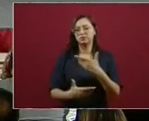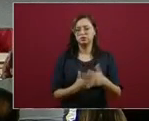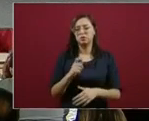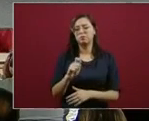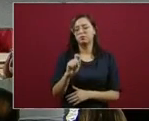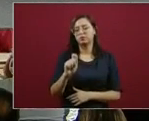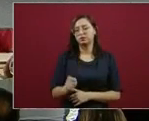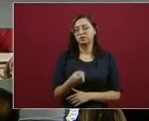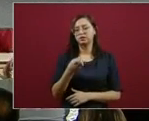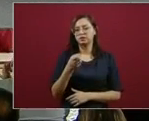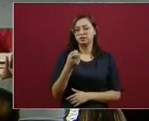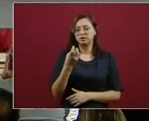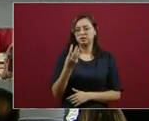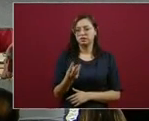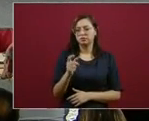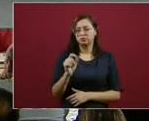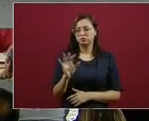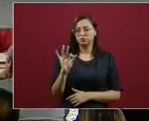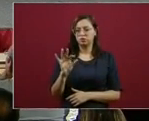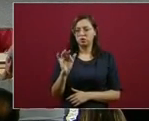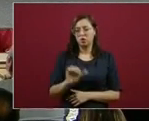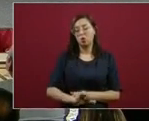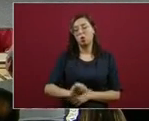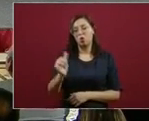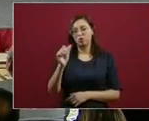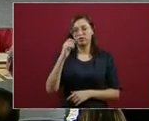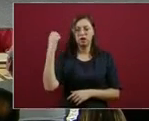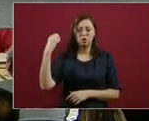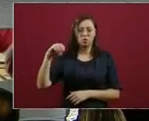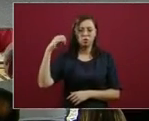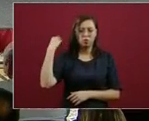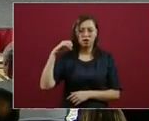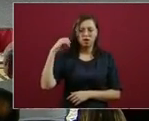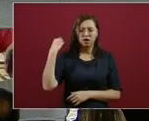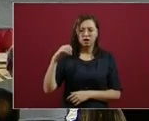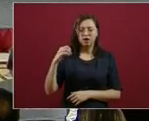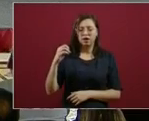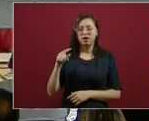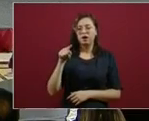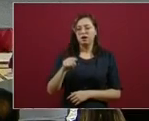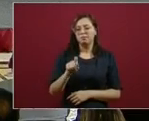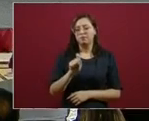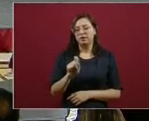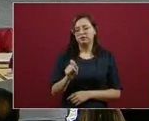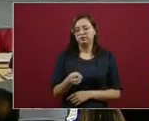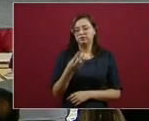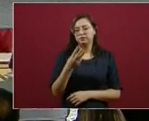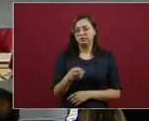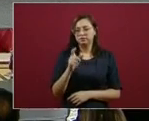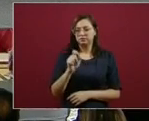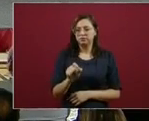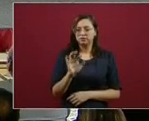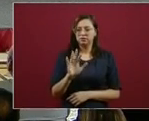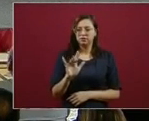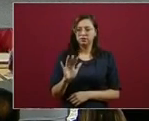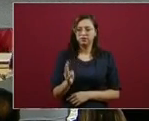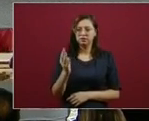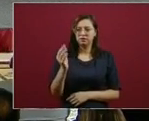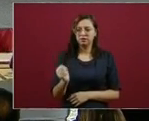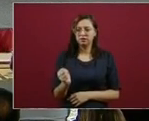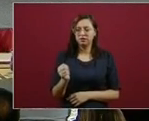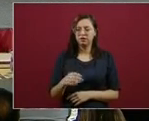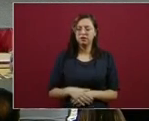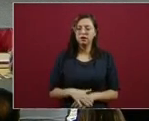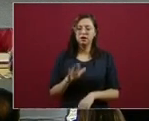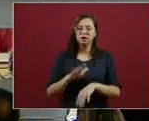23.40. Y otra en San Miguel del Grande, Oaxaca, de Guillermo Cruz Ortiz a 23.59. Y los